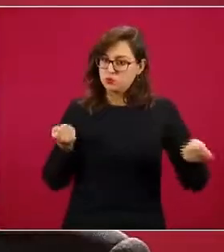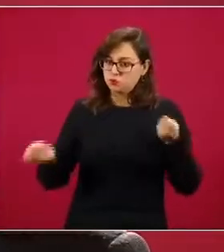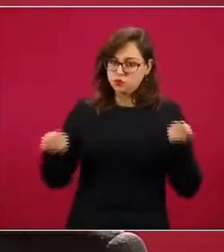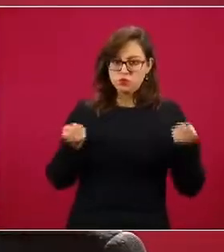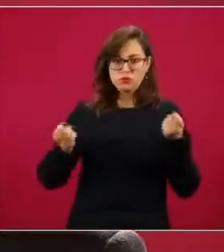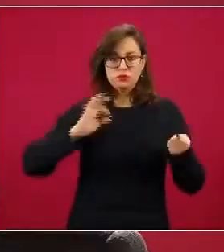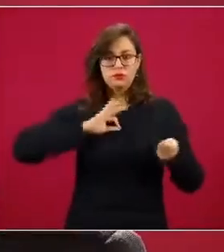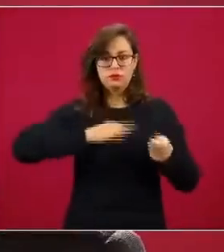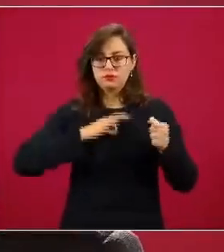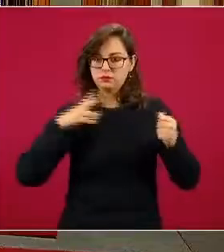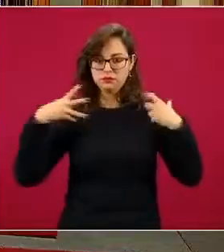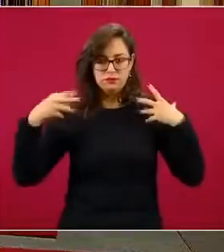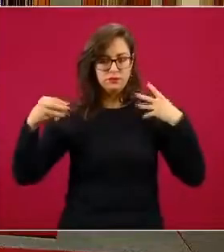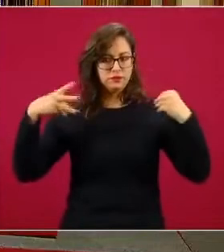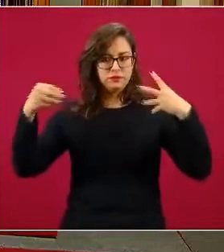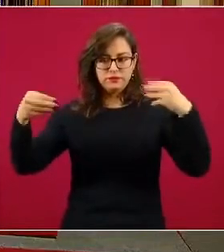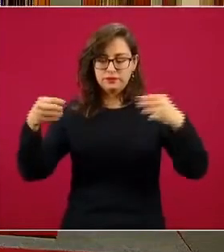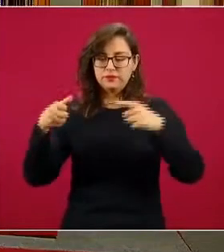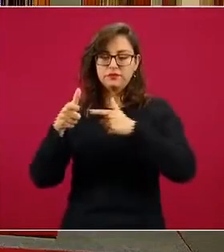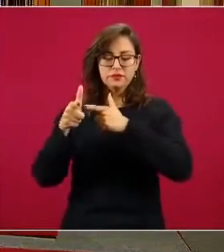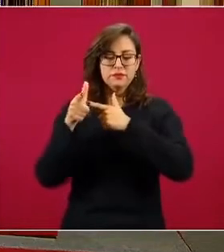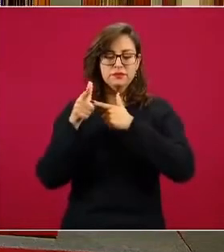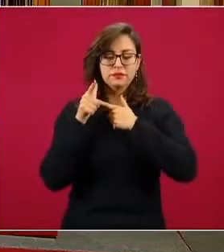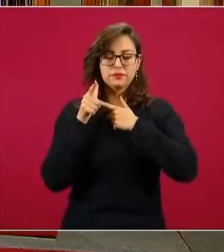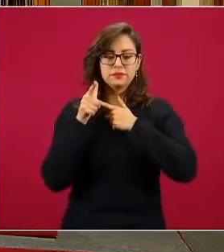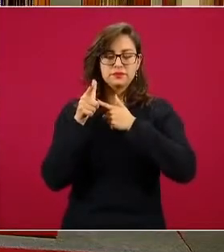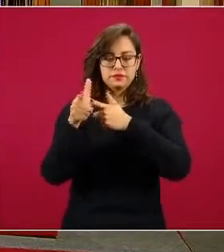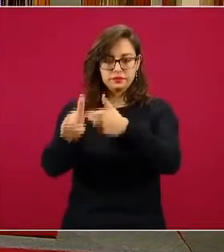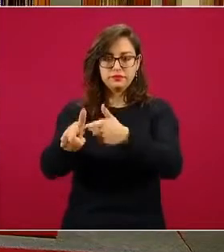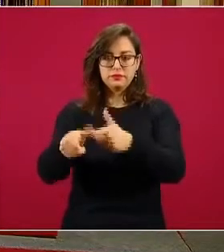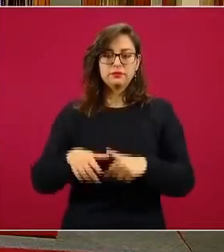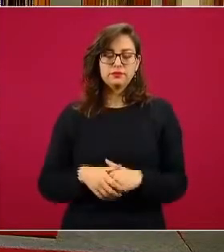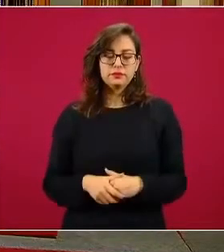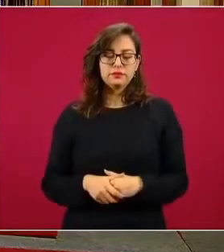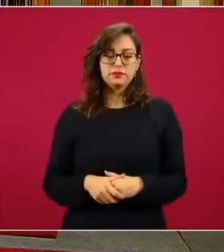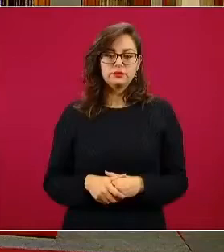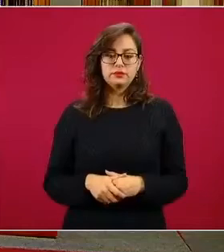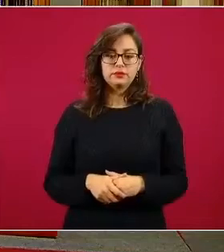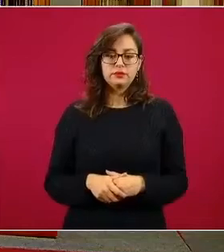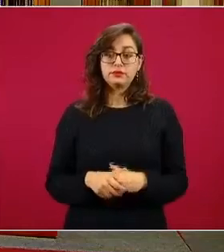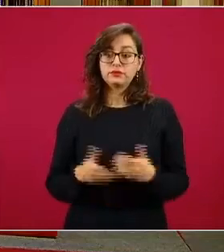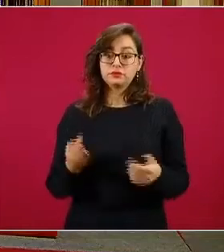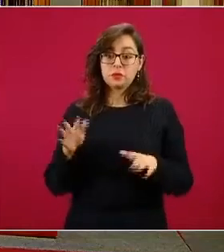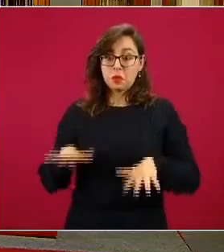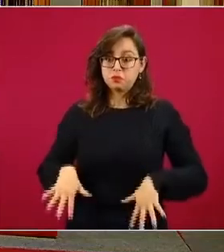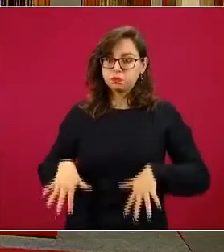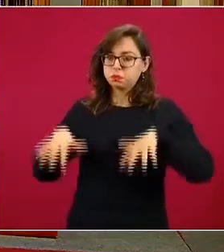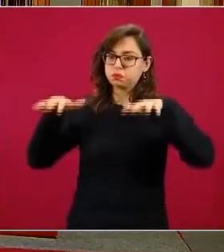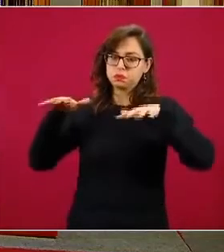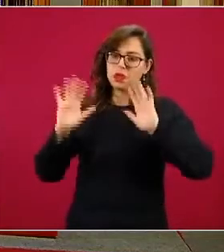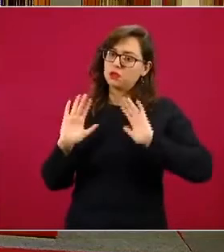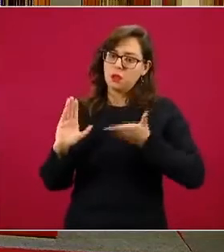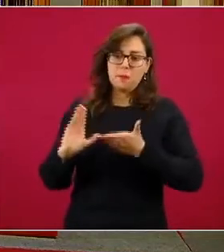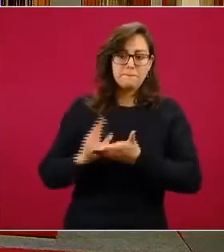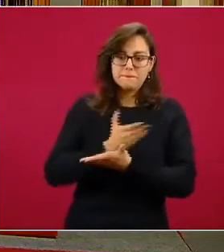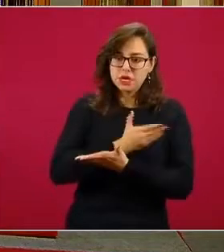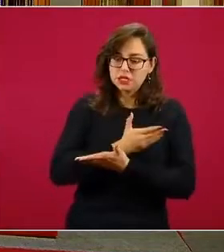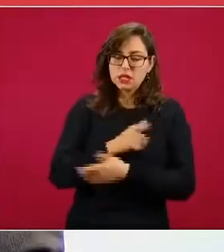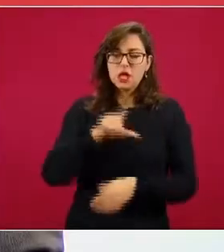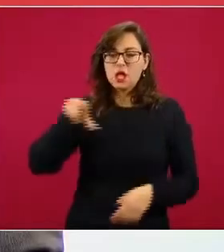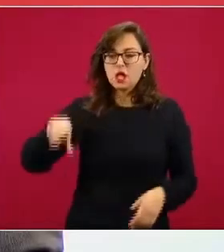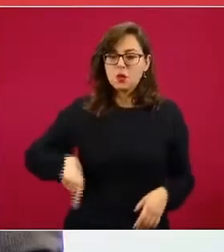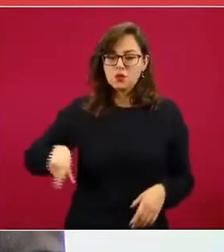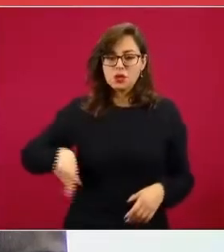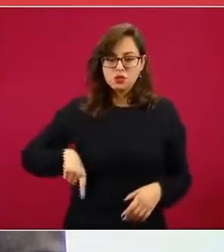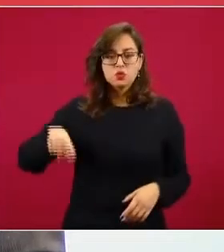control y reducción de riesgos para la epidemia de COVID, Con motivo de las inundaciones, el gobierno del Estado de